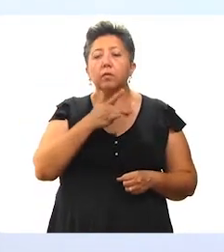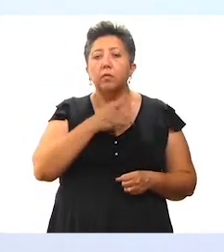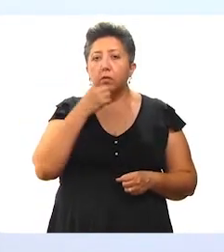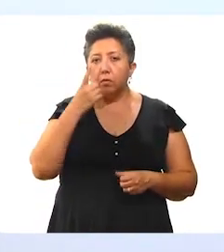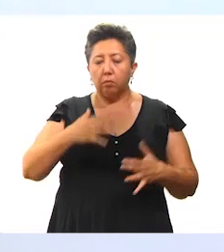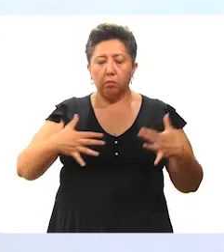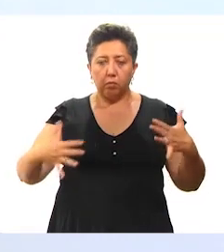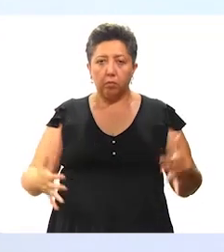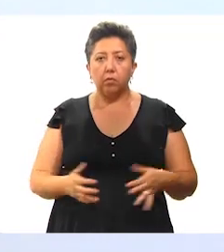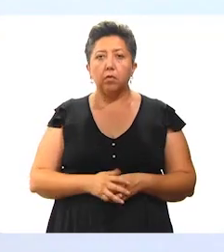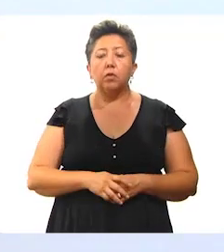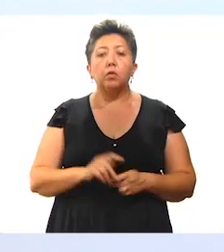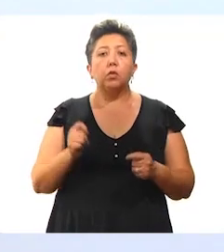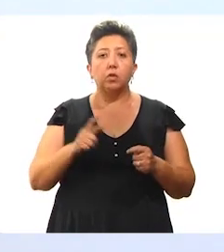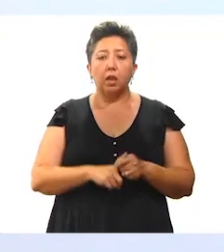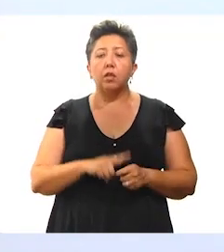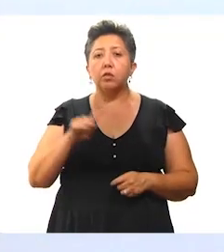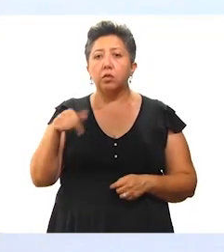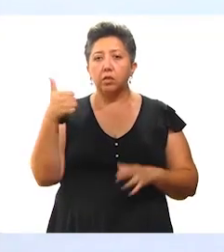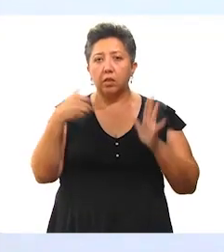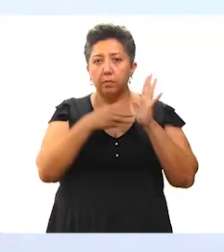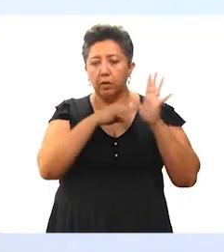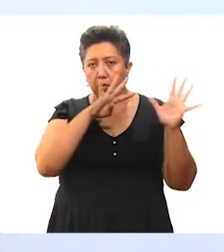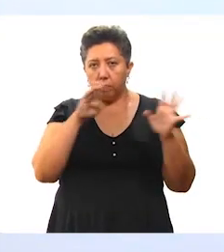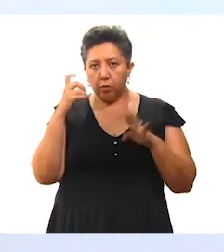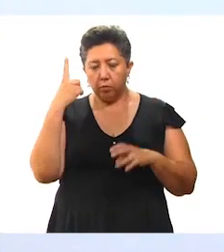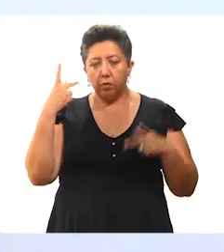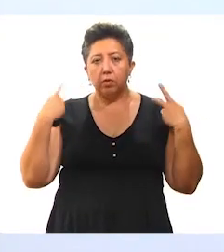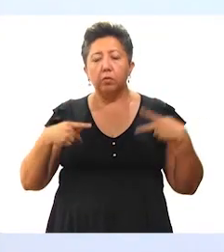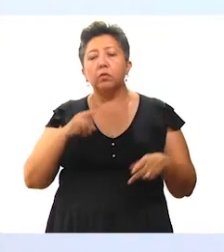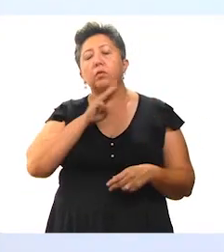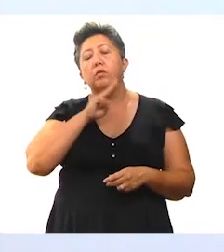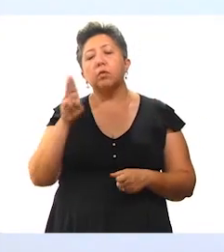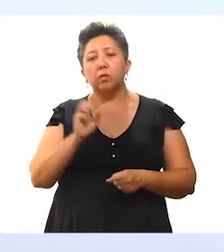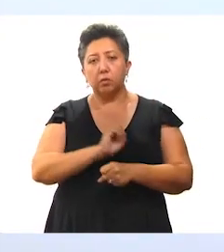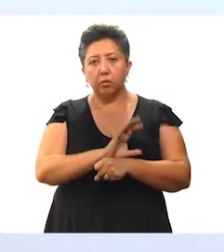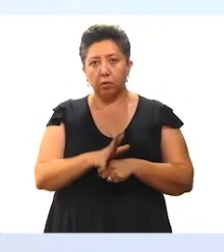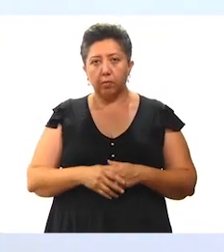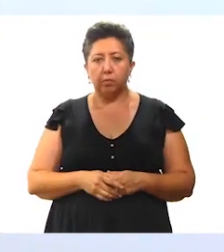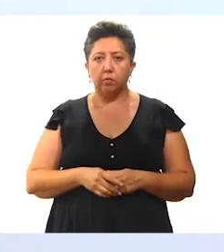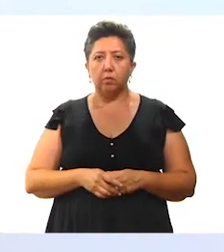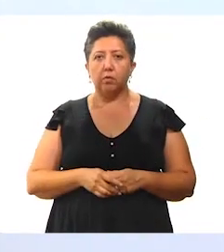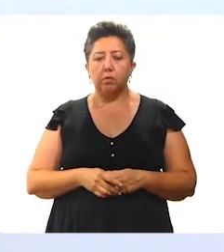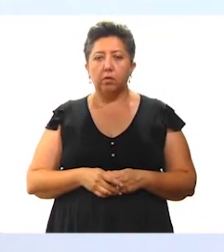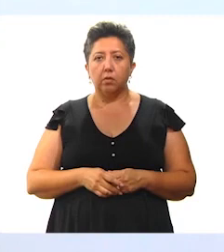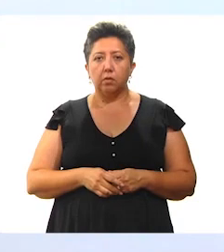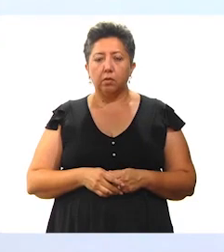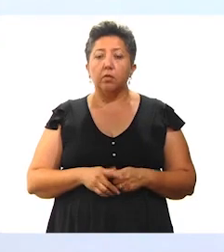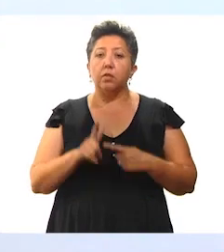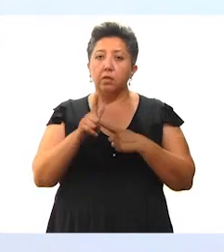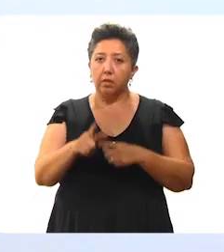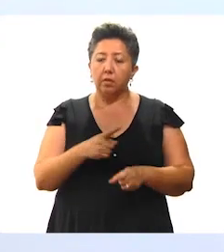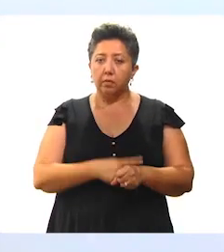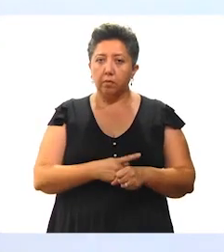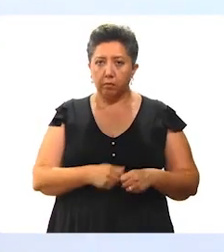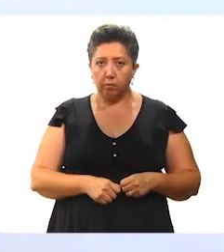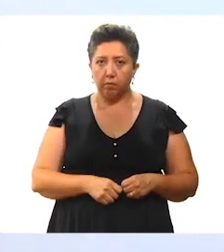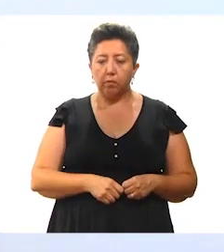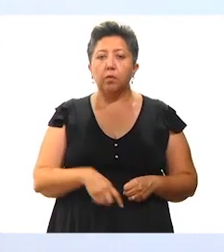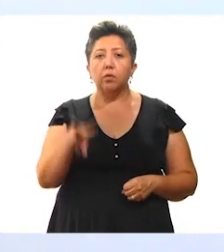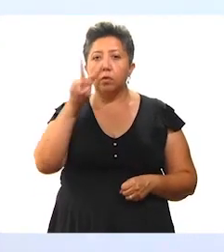cardiovascular y obesidad. En total, son 6.901 las personas fallecidas a causa del coronavirus. De los casos